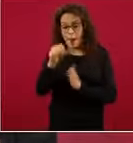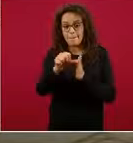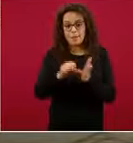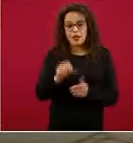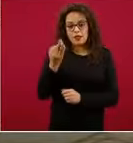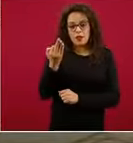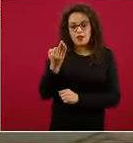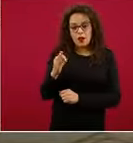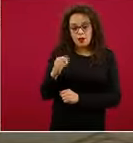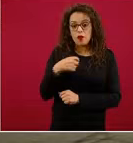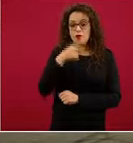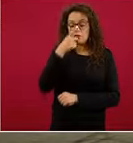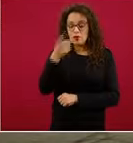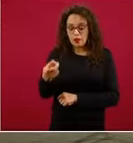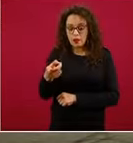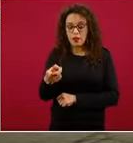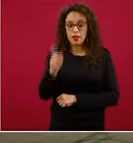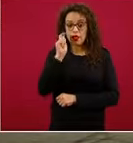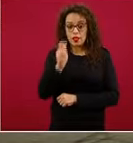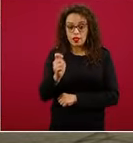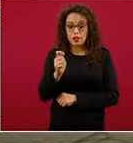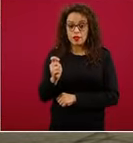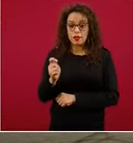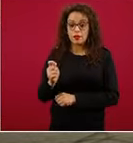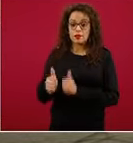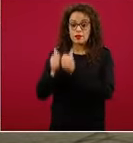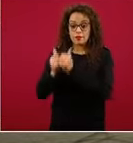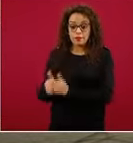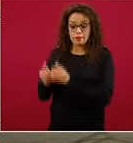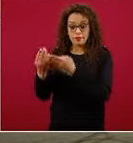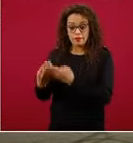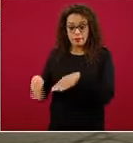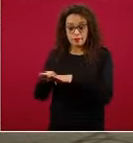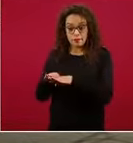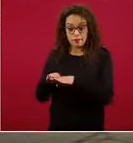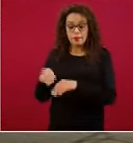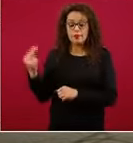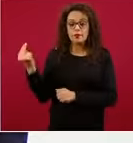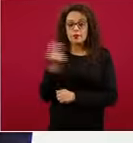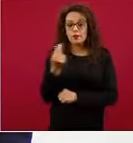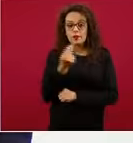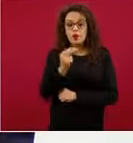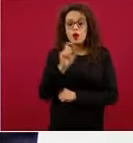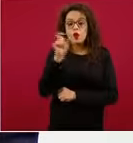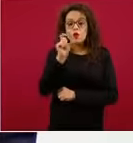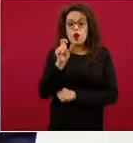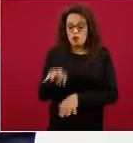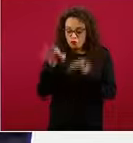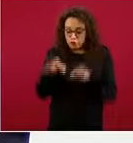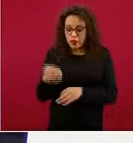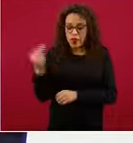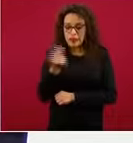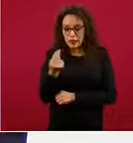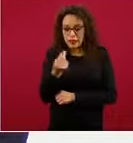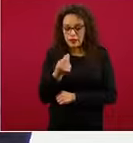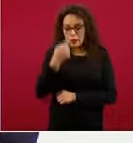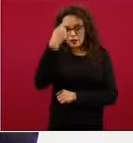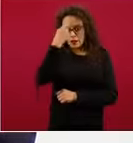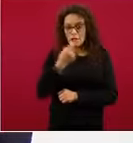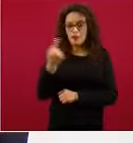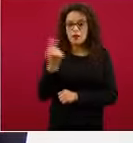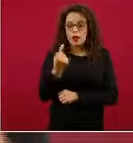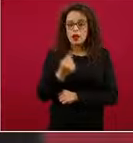los confinamientos se tienen que hacer en el momento oportuno. Por un lado, para que tengan la mayor utilidad en términos del